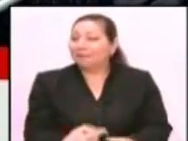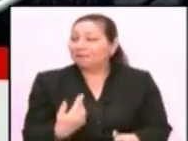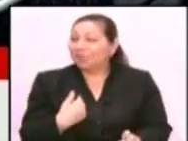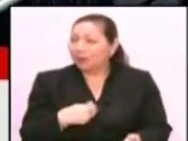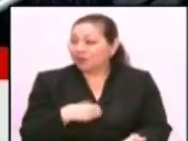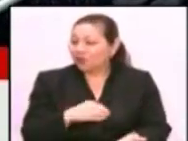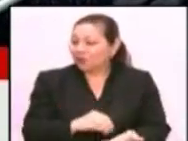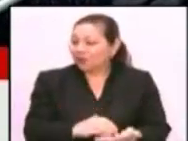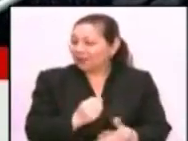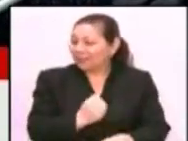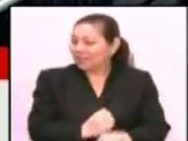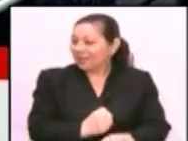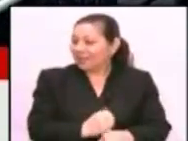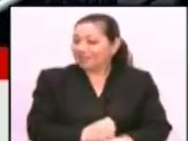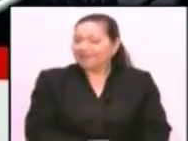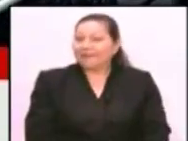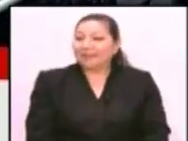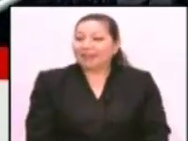trabajo.